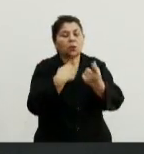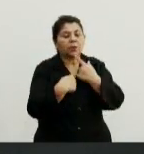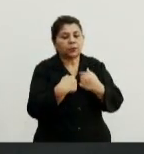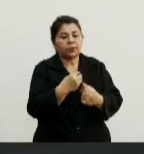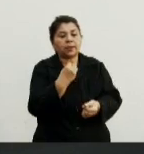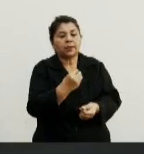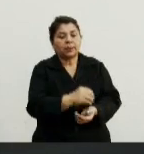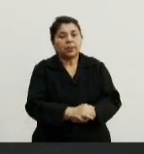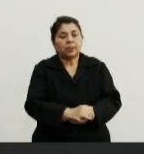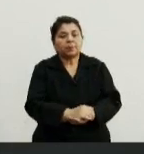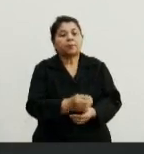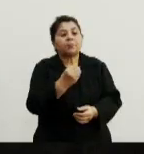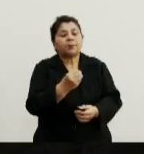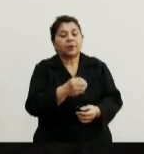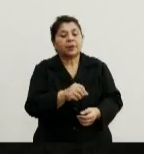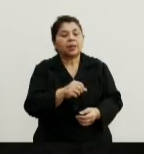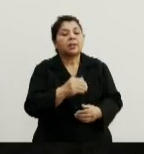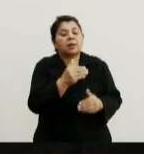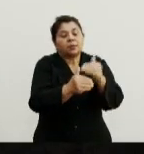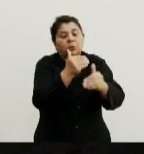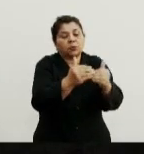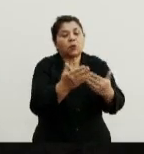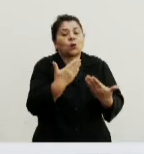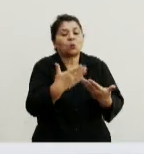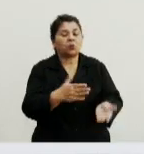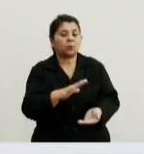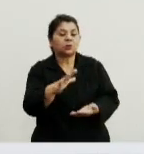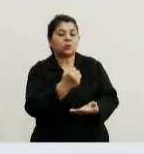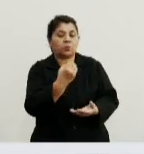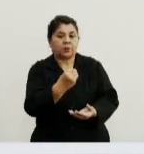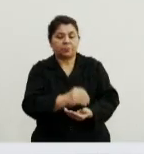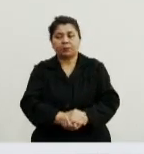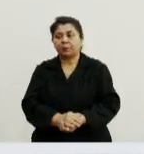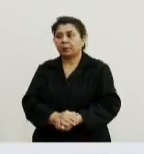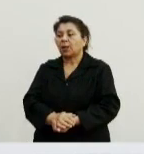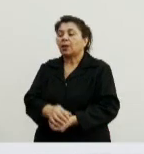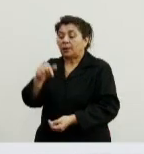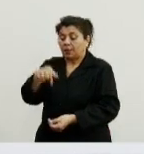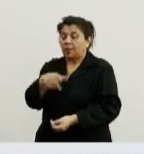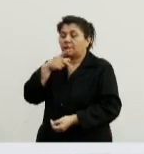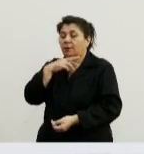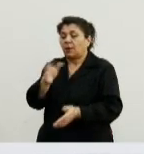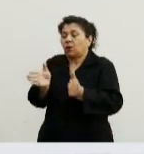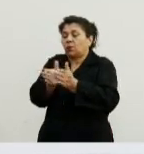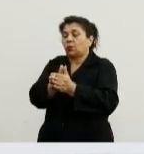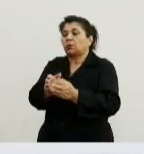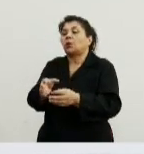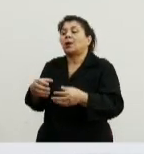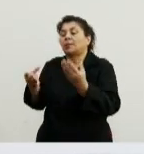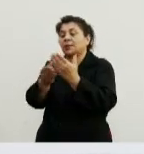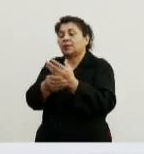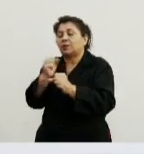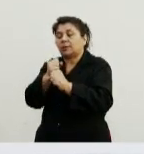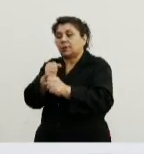cuáles son las medidas tomadas para la recuperación productiva si desde la provincia se ha coordinado con el ministerio de trabajo una nación